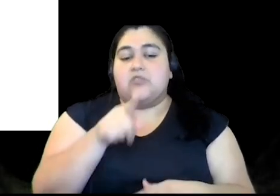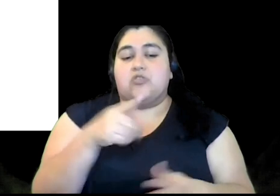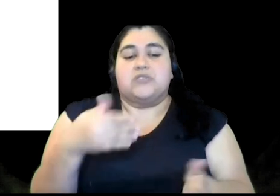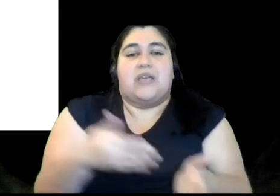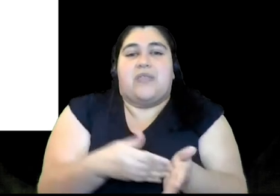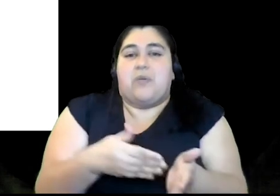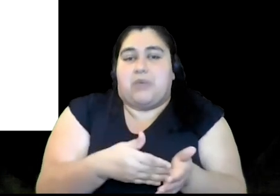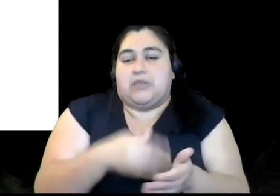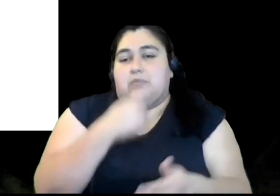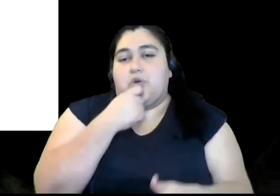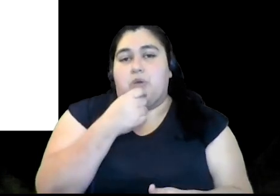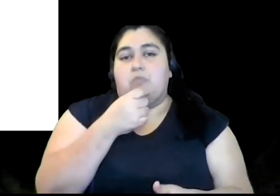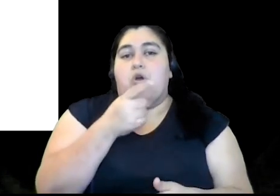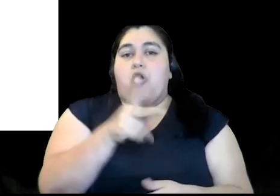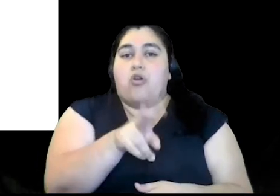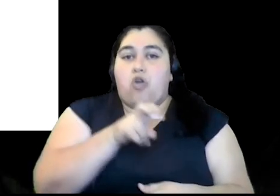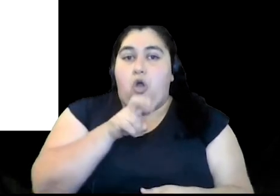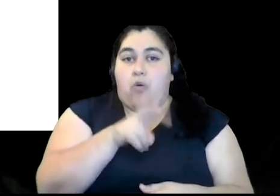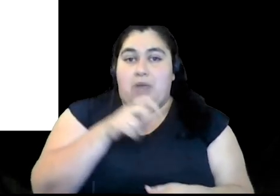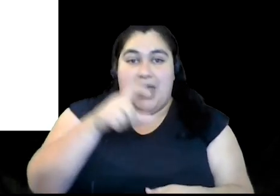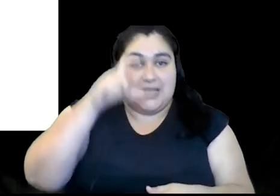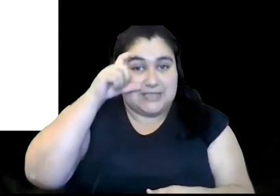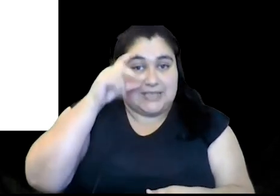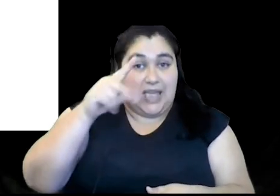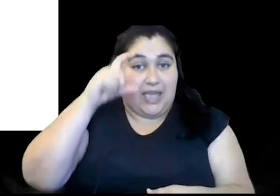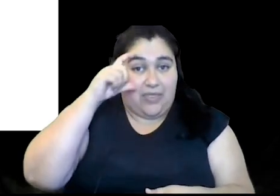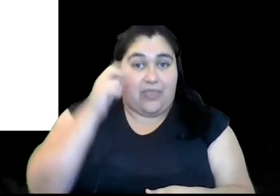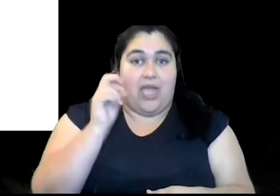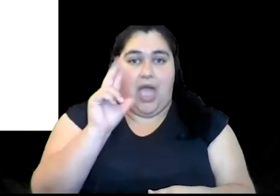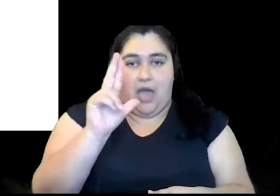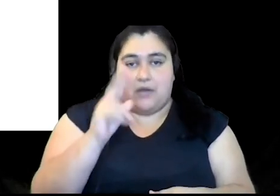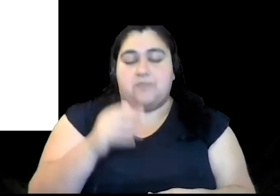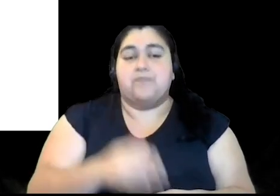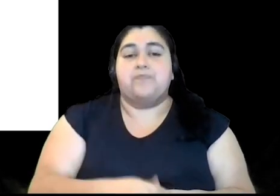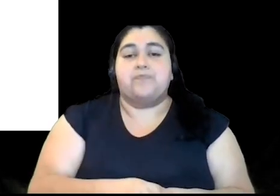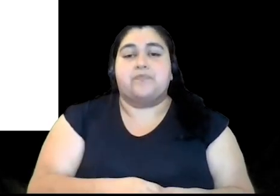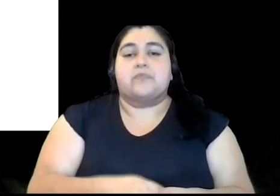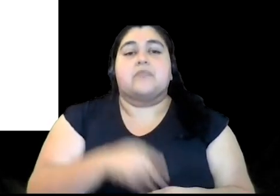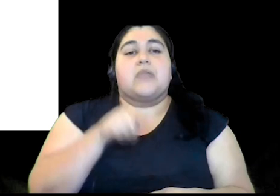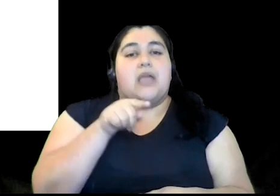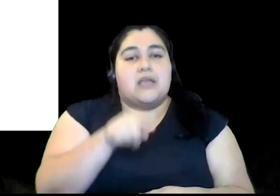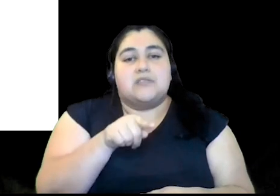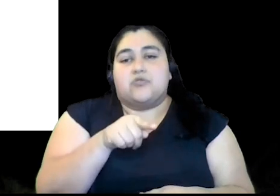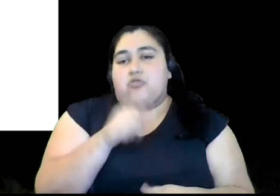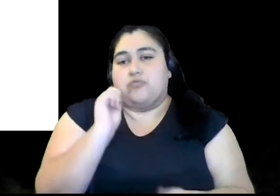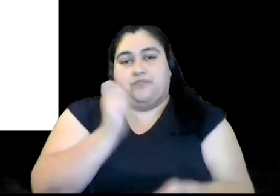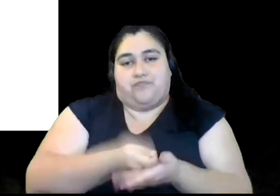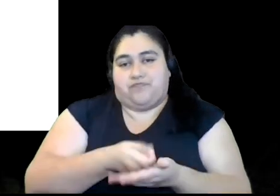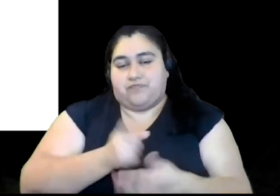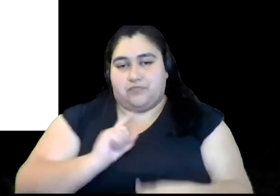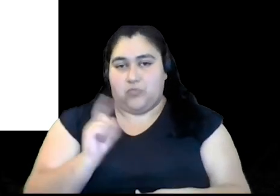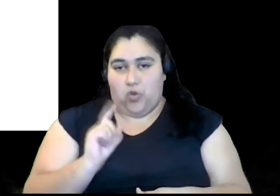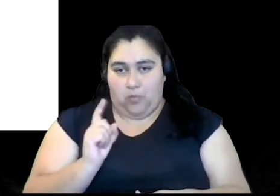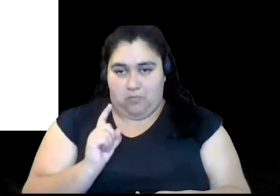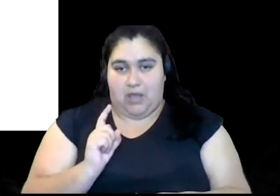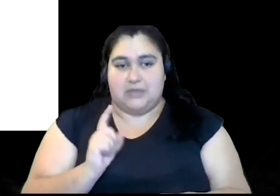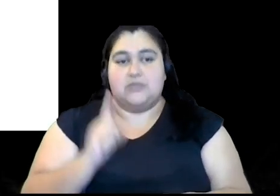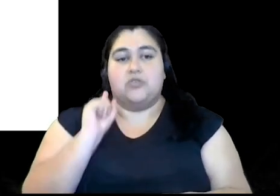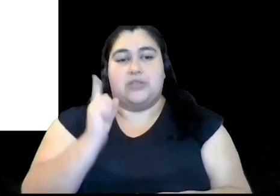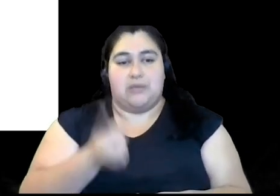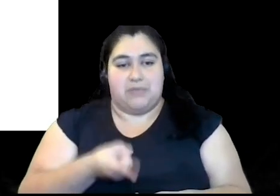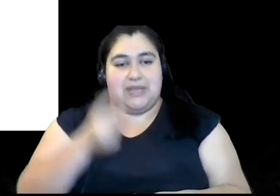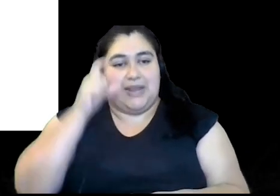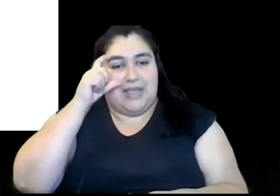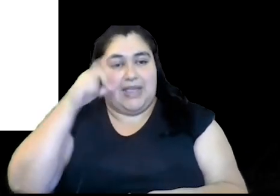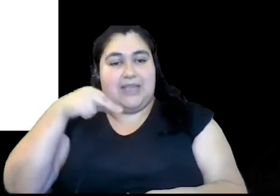renta de un CDR, salvo que estemos hablando de un dividendo, va a estar exenta, lo mismo que la